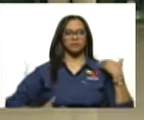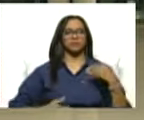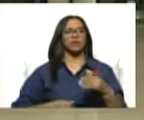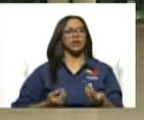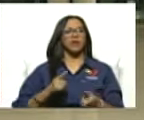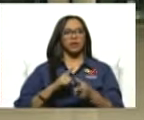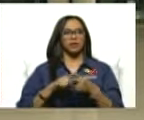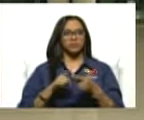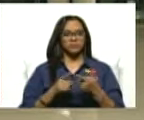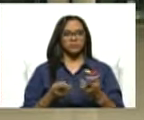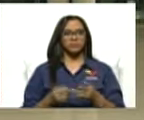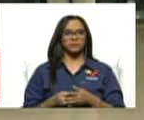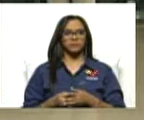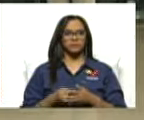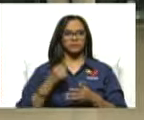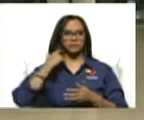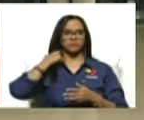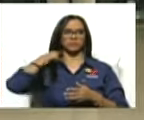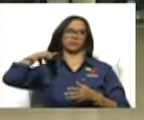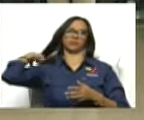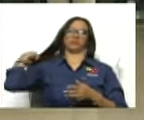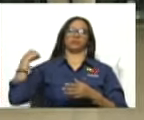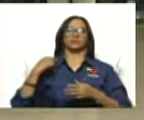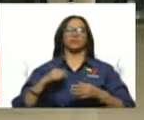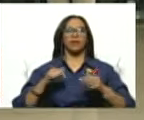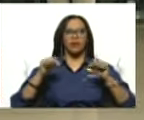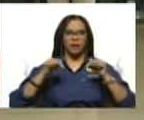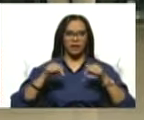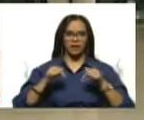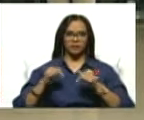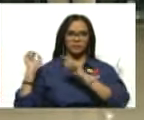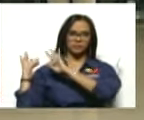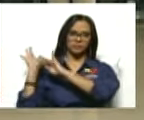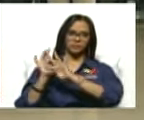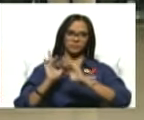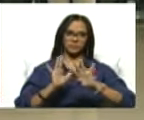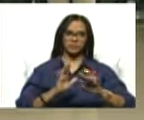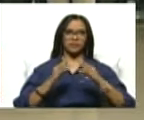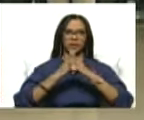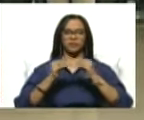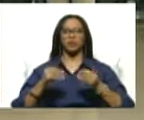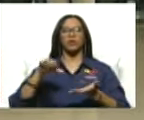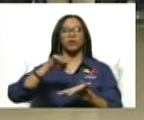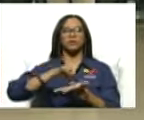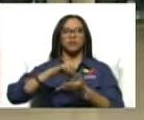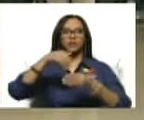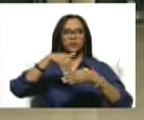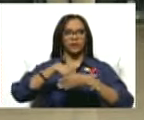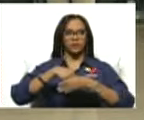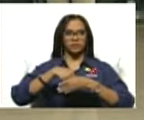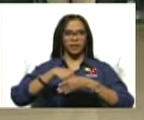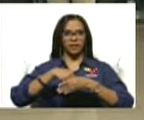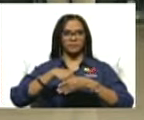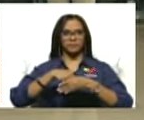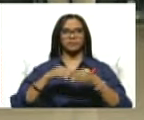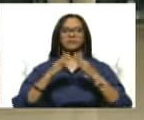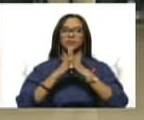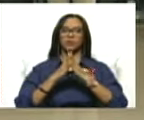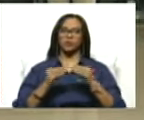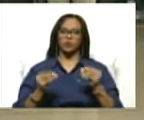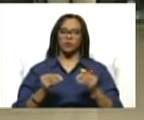de esta afluencia que está en todos los centros electorales, todas